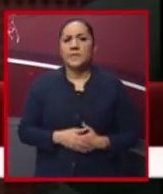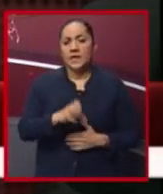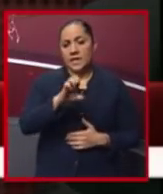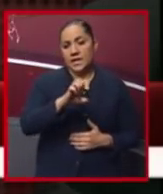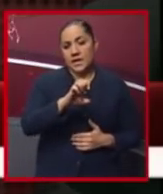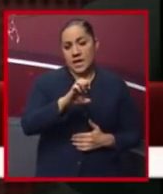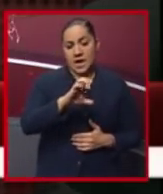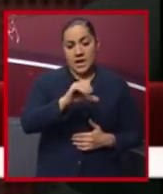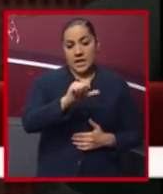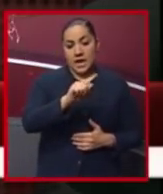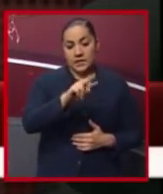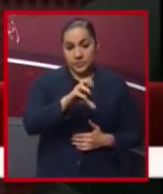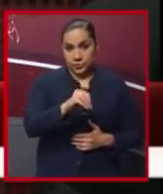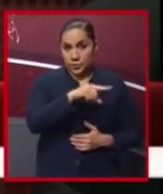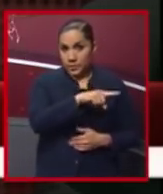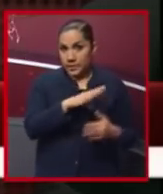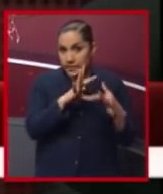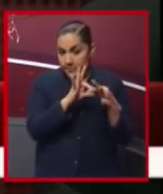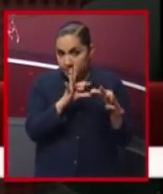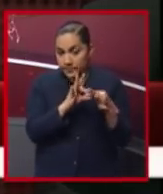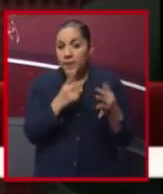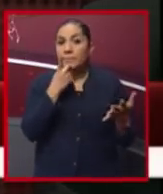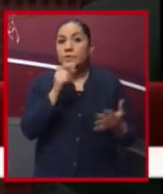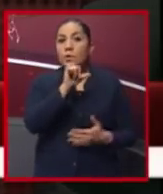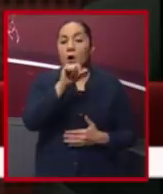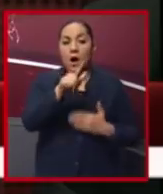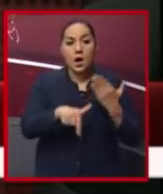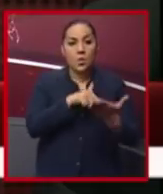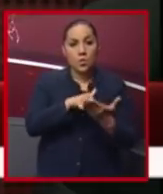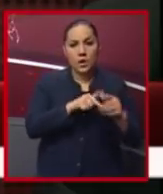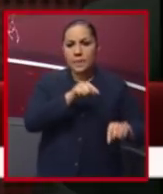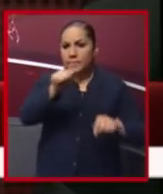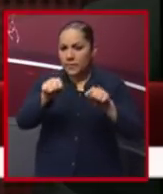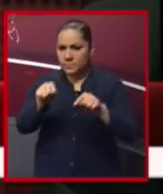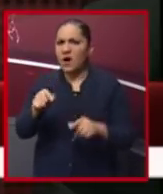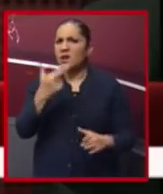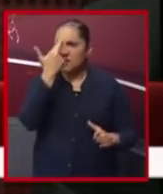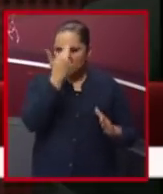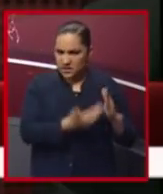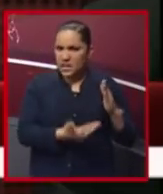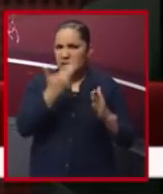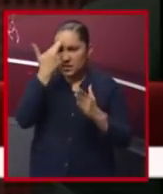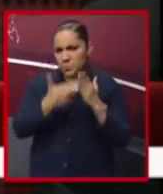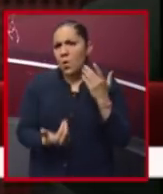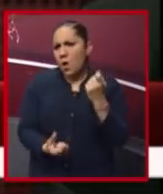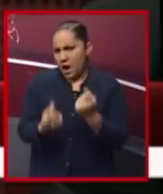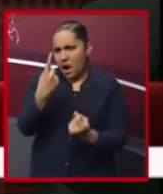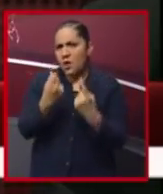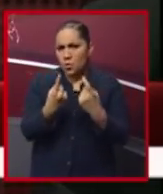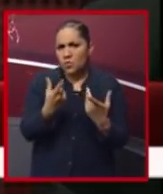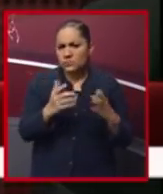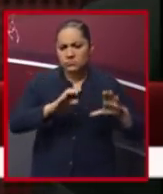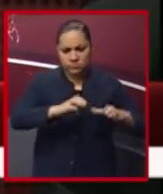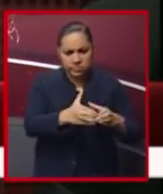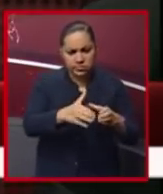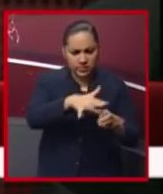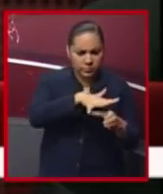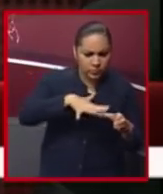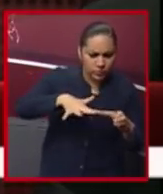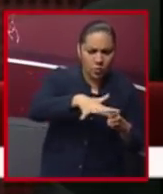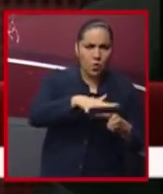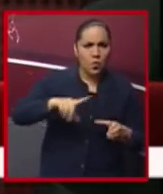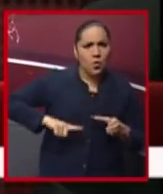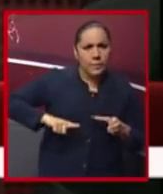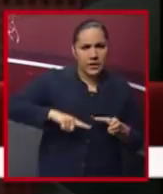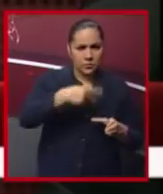en Guerrero, donde se cometen actos delictivos, validados incluso, dijo, por autoridades locales. Presentó un panorama sobre la situación que